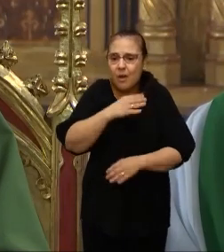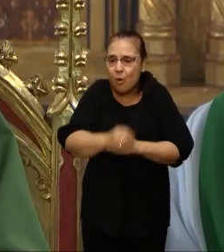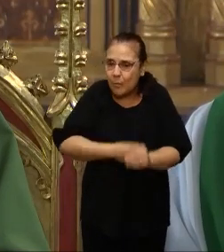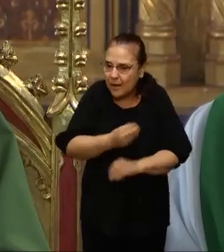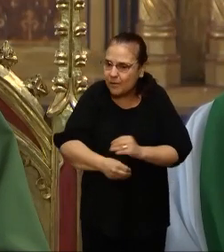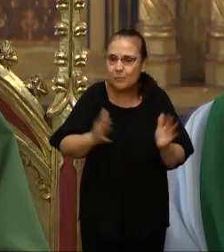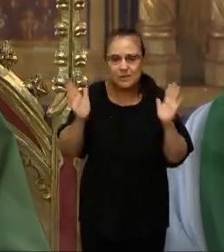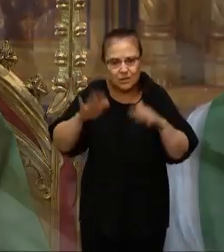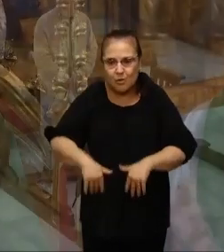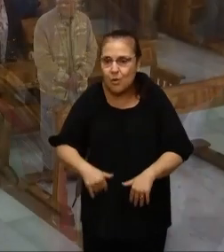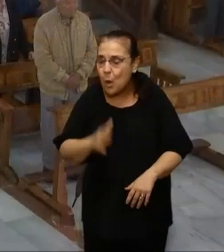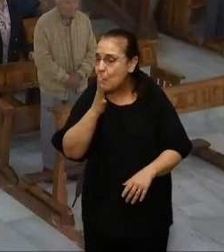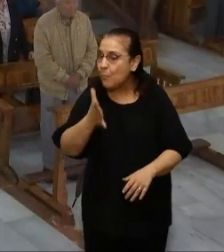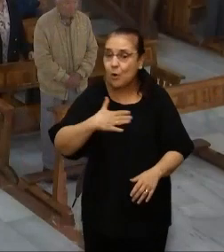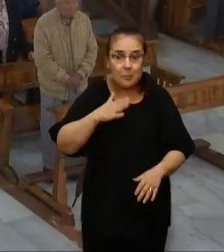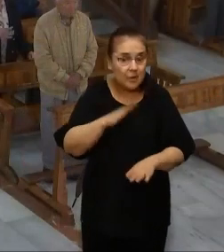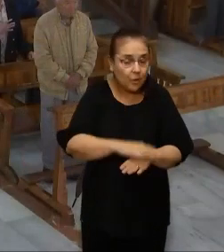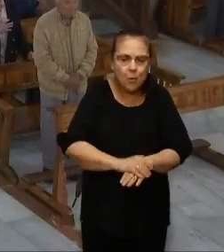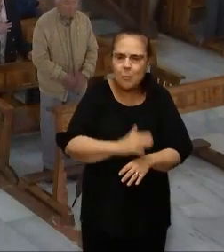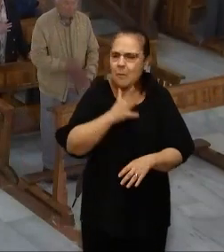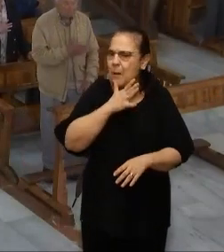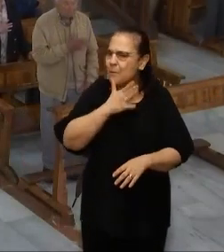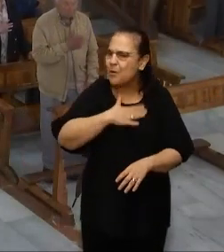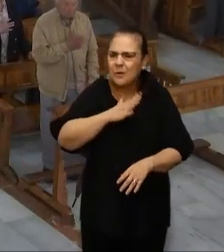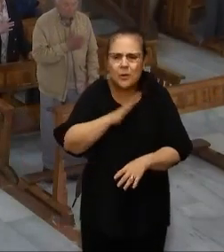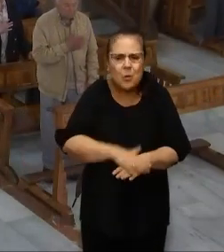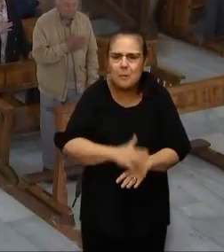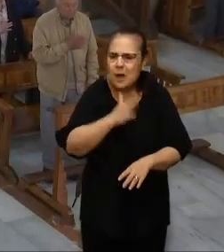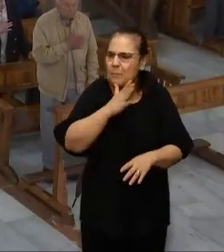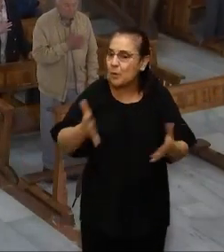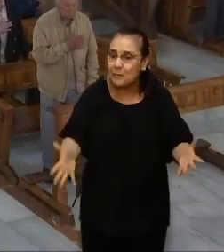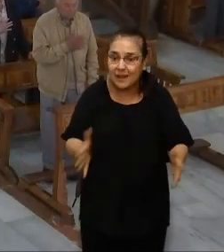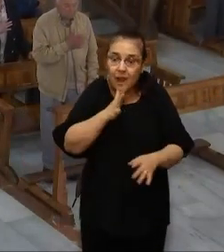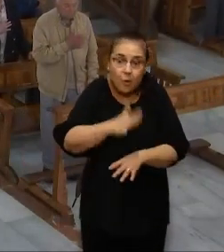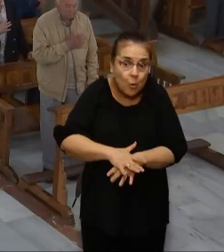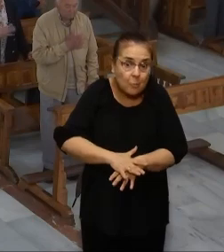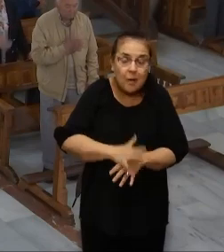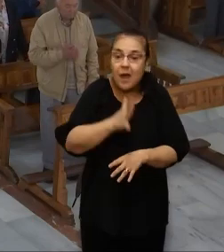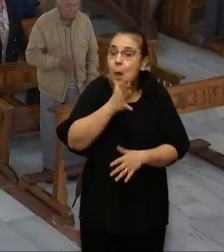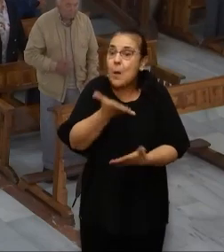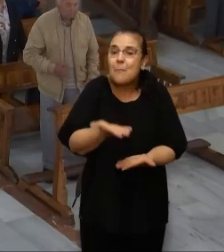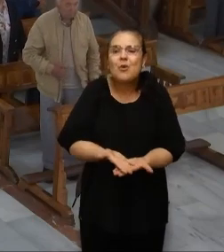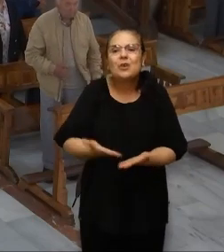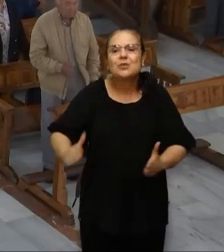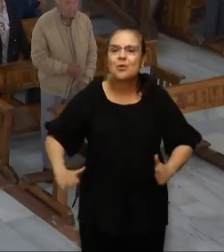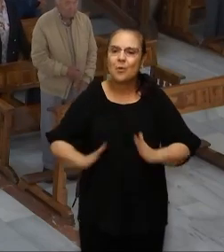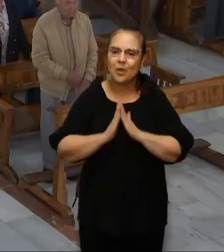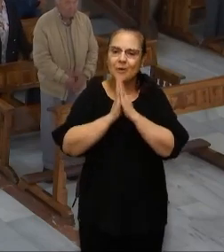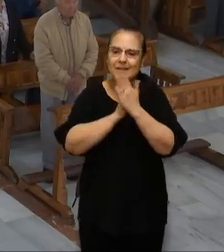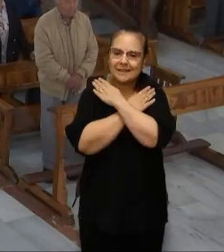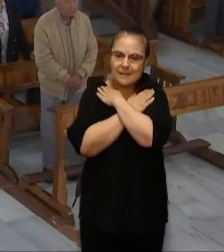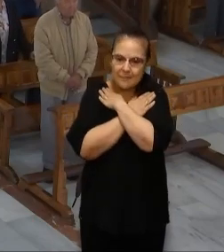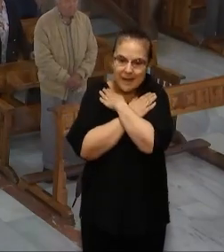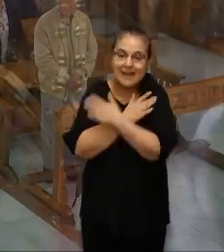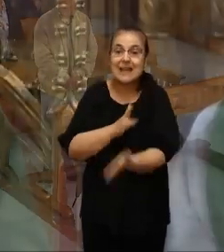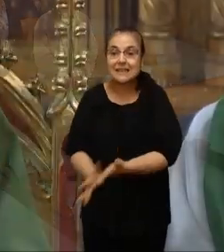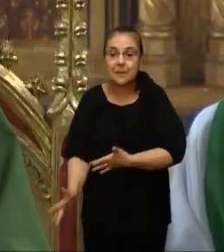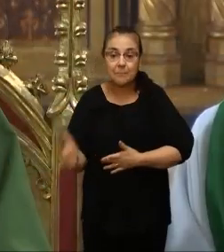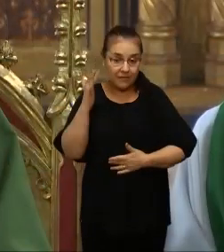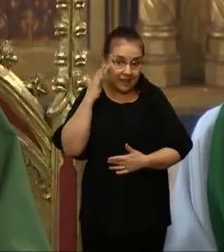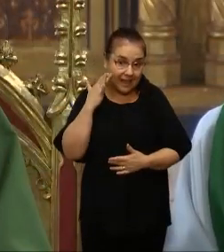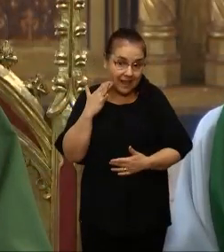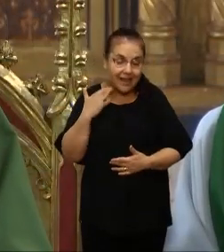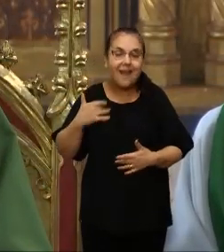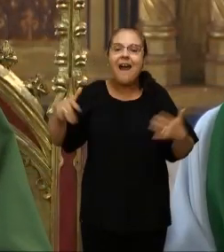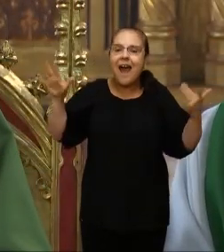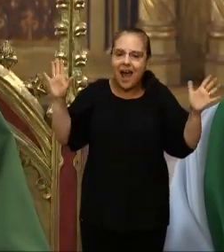palabra, obra y omisión. Por mi culpa, por mi culpa, por mi gran culpa. Por eso ruego a Santa María,